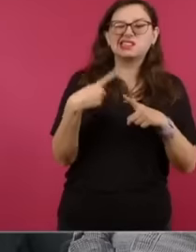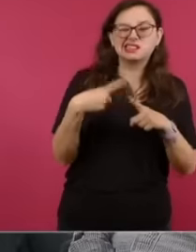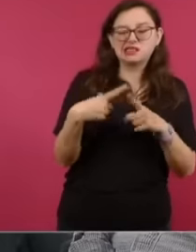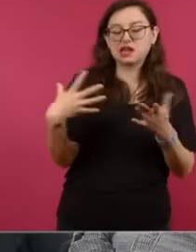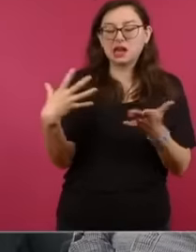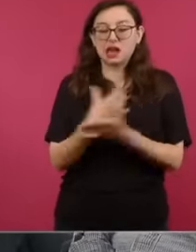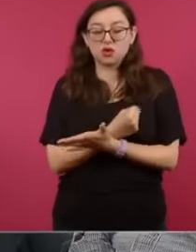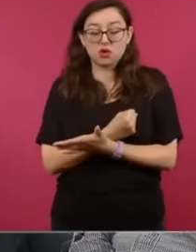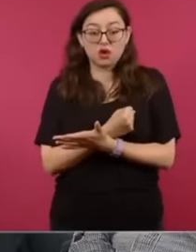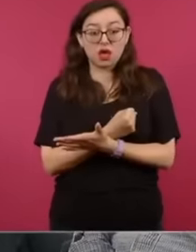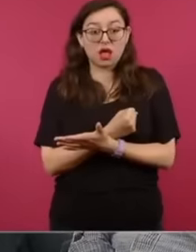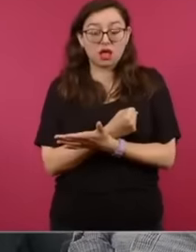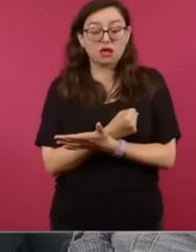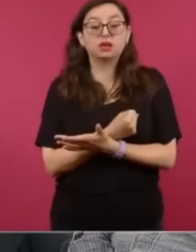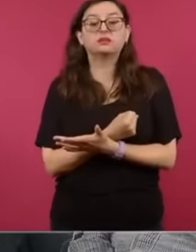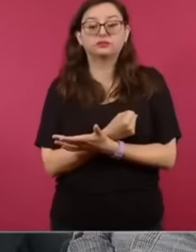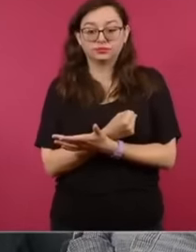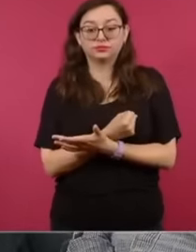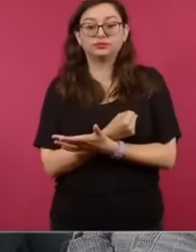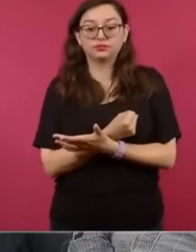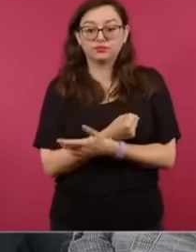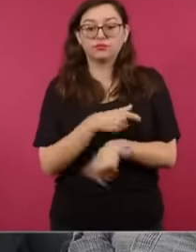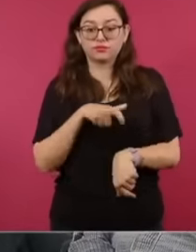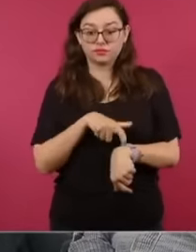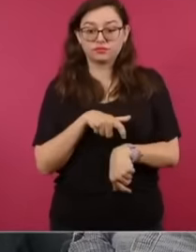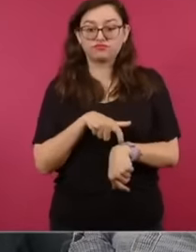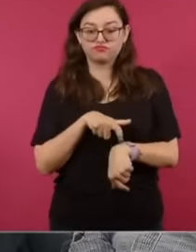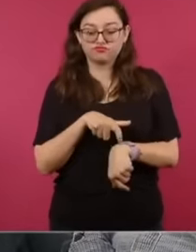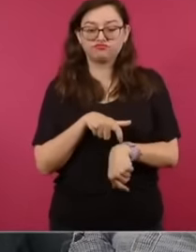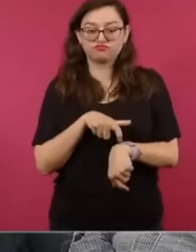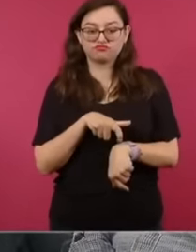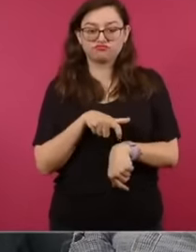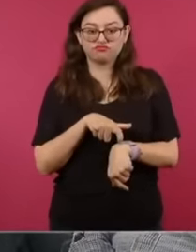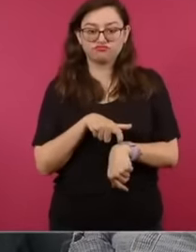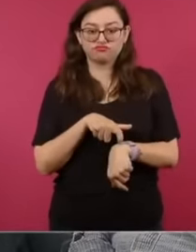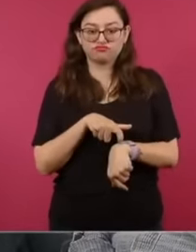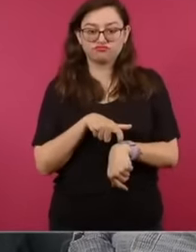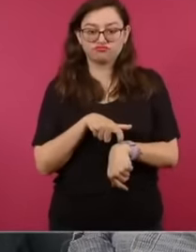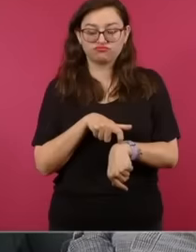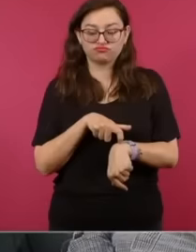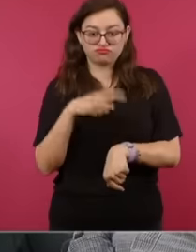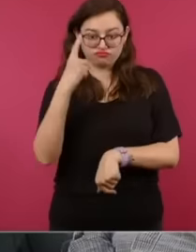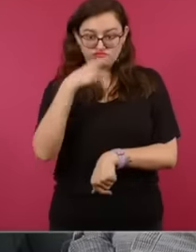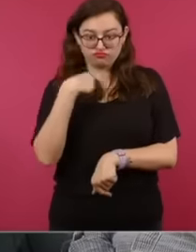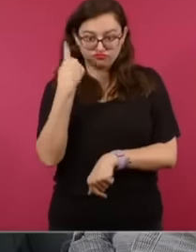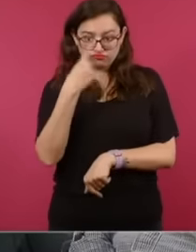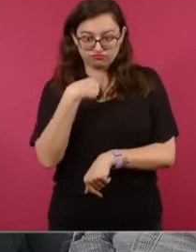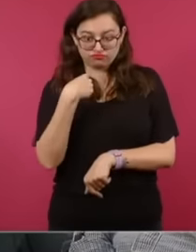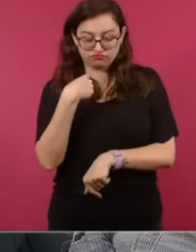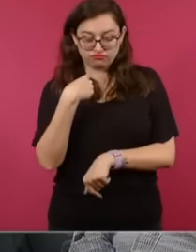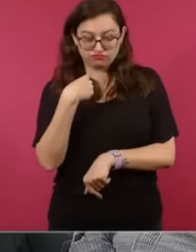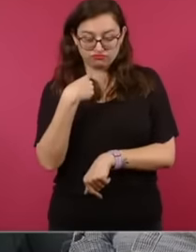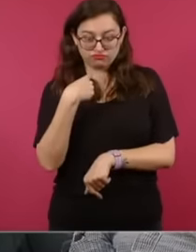¿A qué hora cierran? Ah, por el horario de... No, pero ahora es una hora, ¿no?